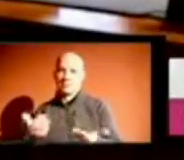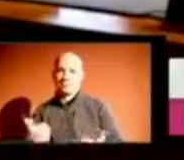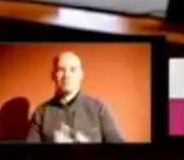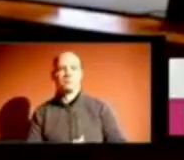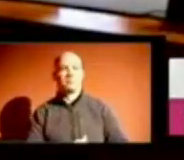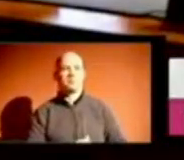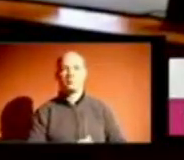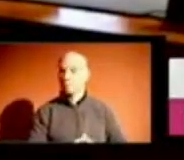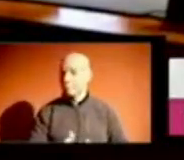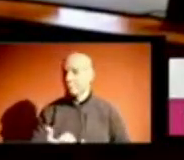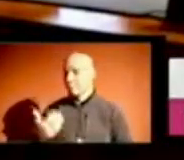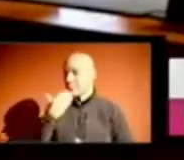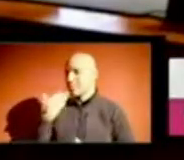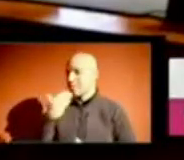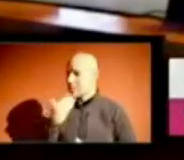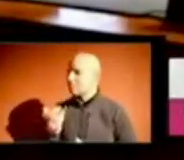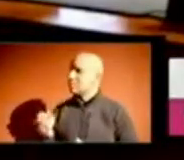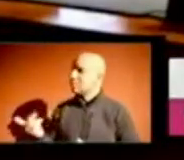que tienen en el Departamento de Hacienda